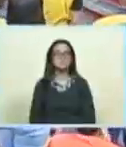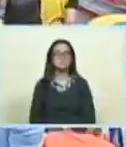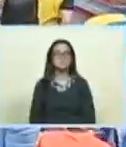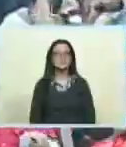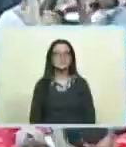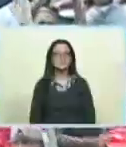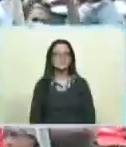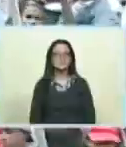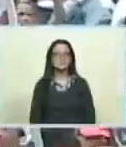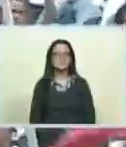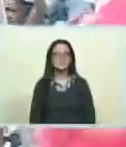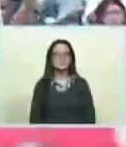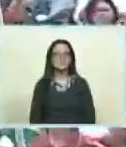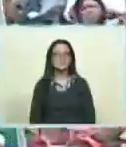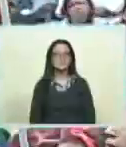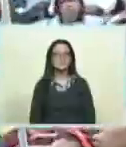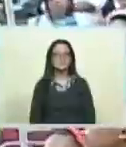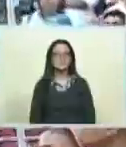Yo quería